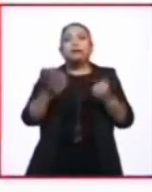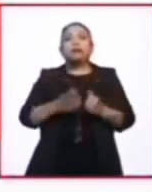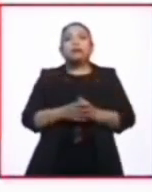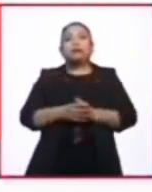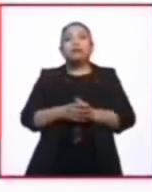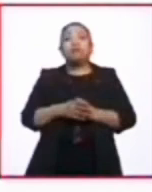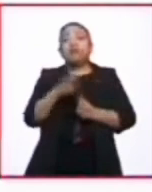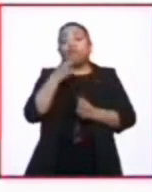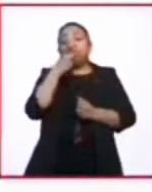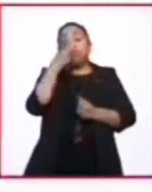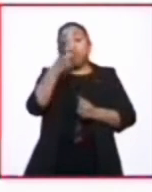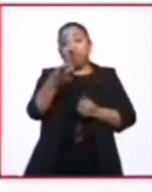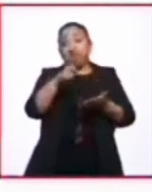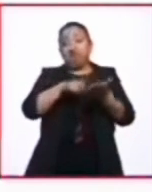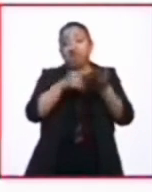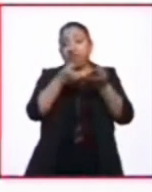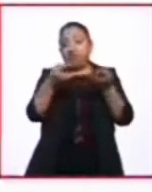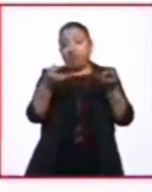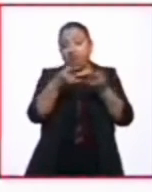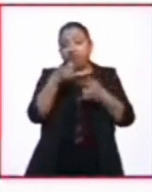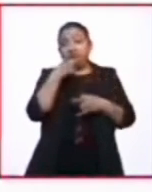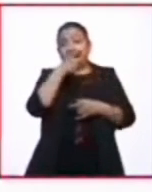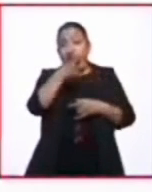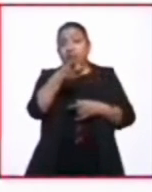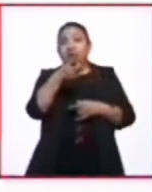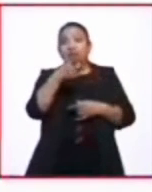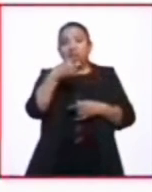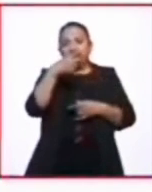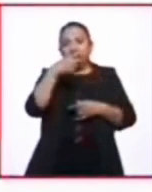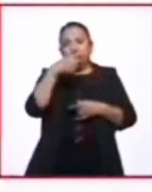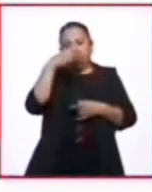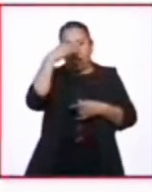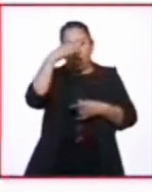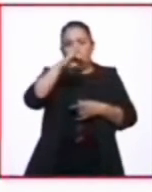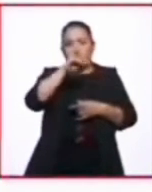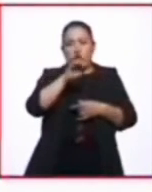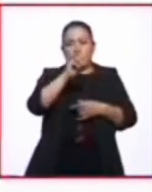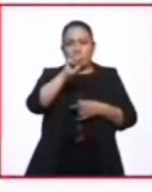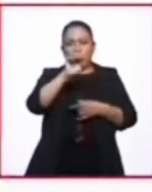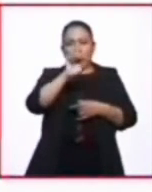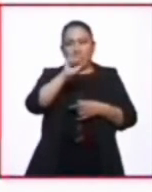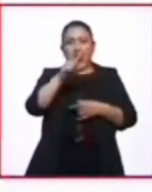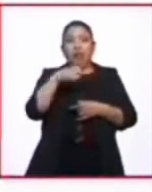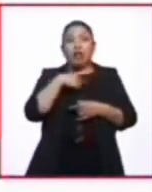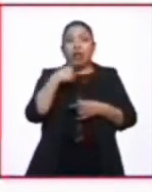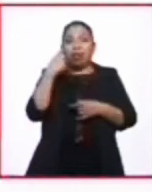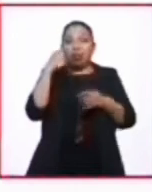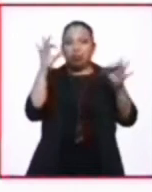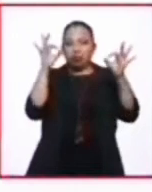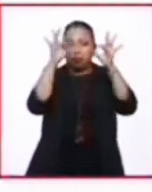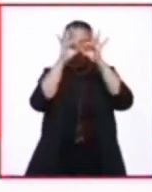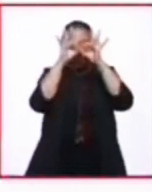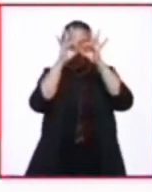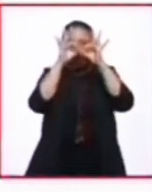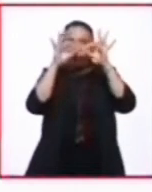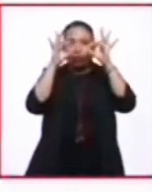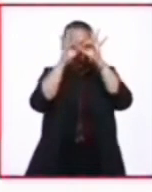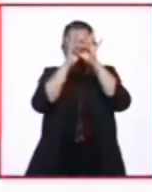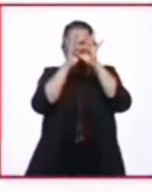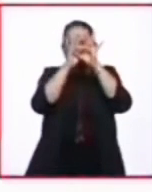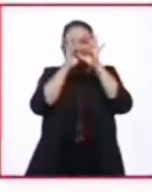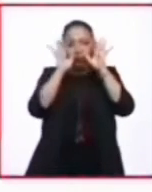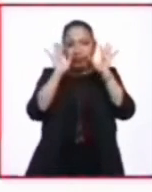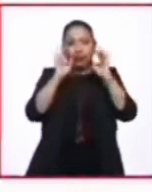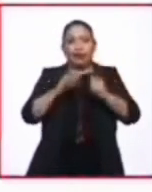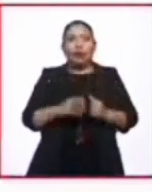lo que se menciona en las crónicas, ¿no? Se dice que este señor don José Soledad Aicardo era visco o bisojo, como decían en ese